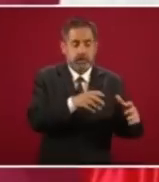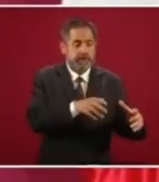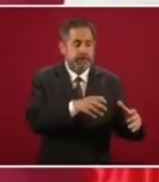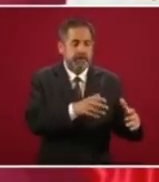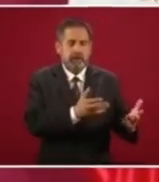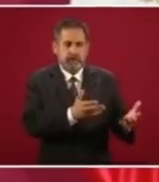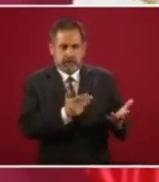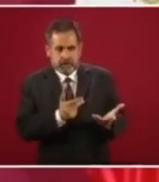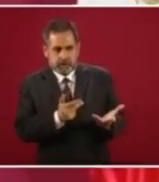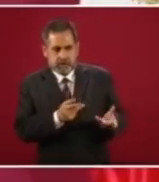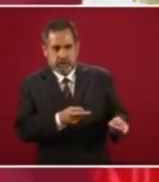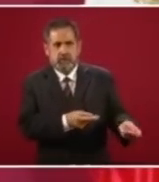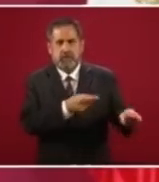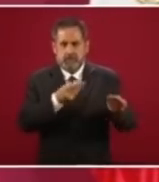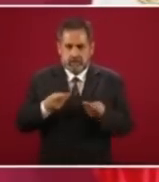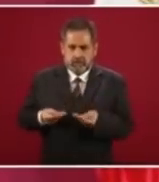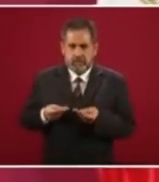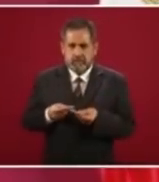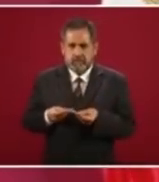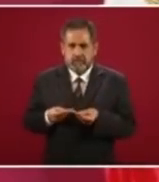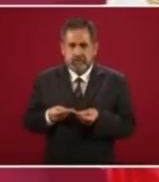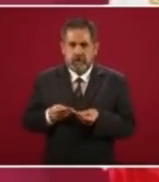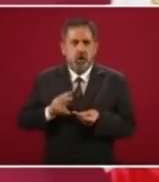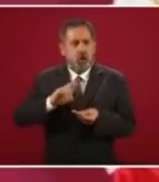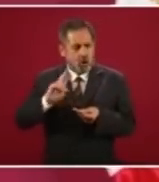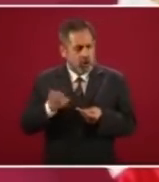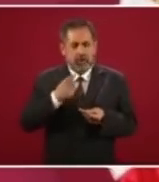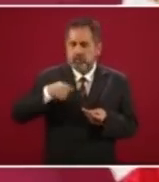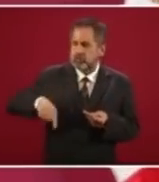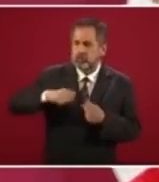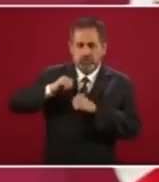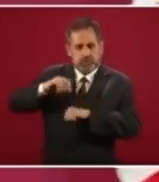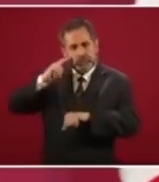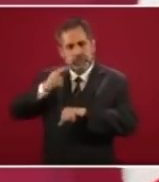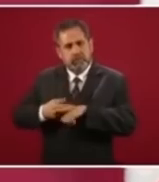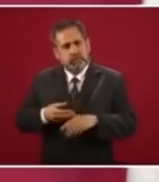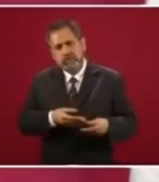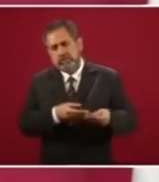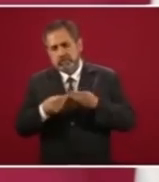que nos entregara la concesión,